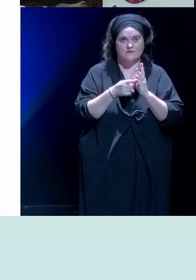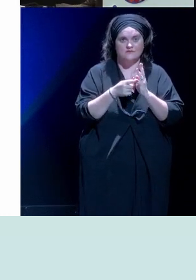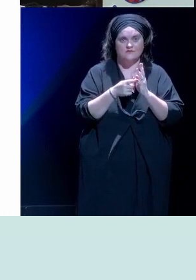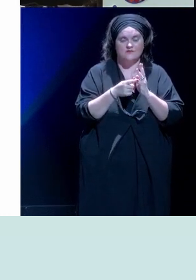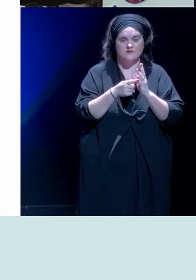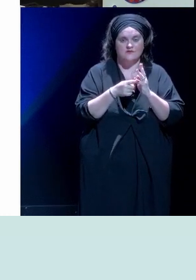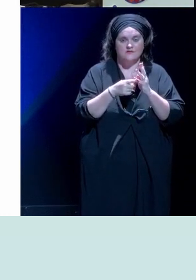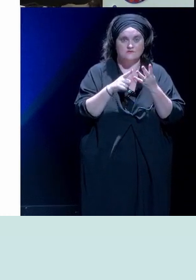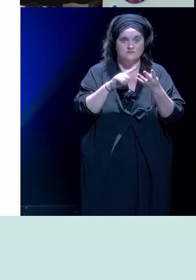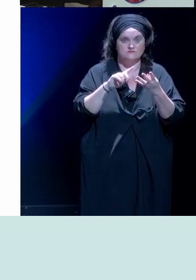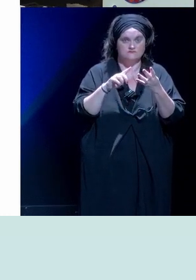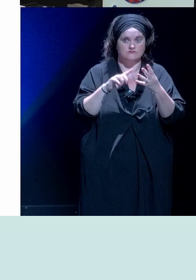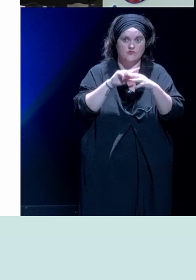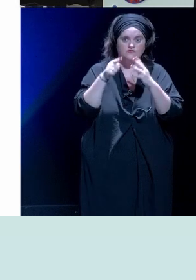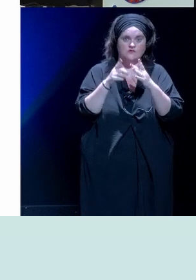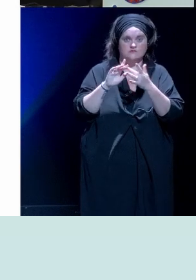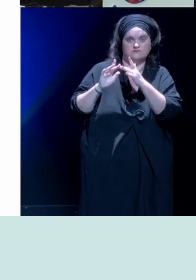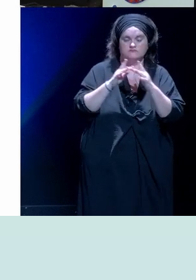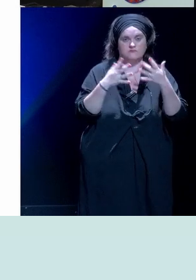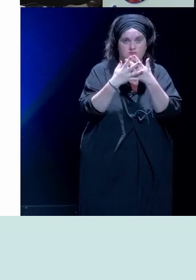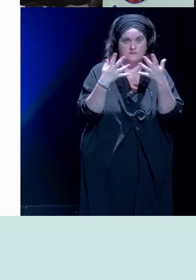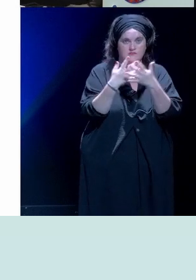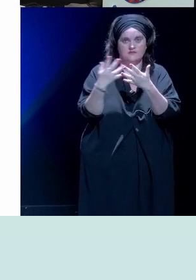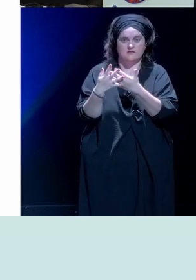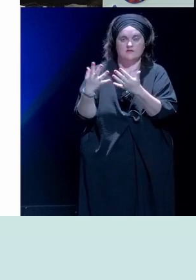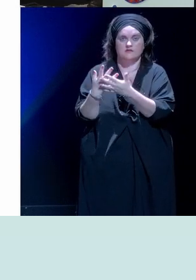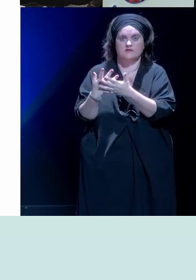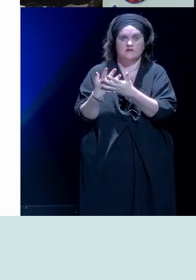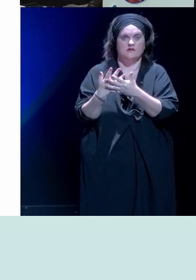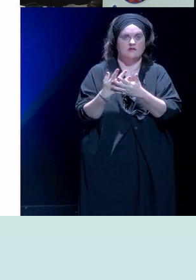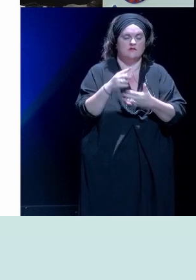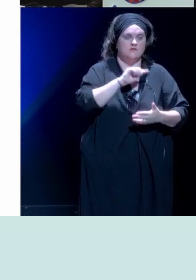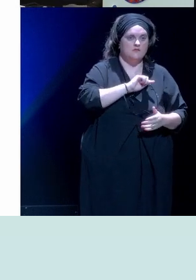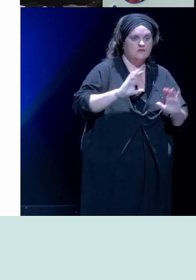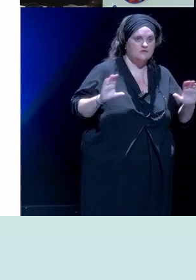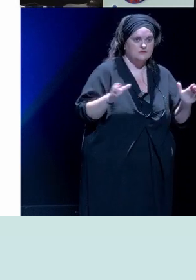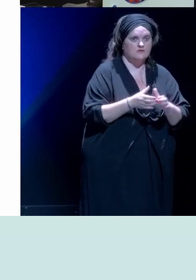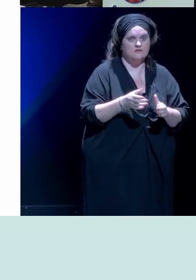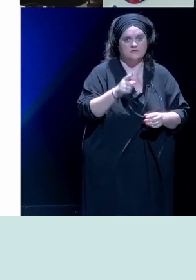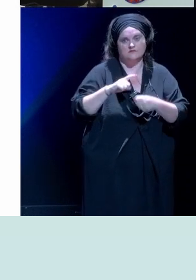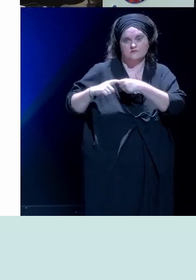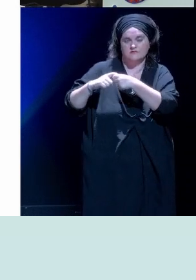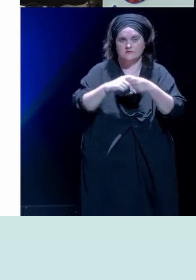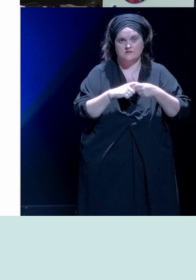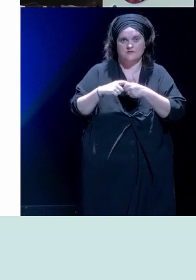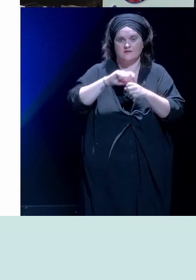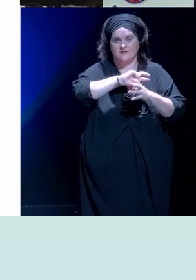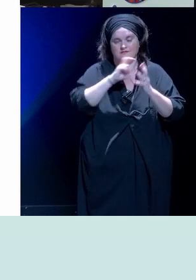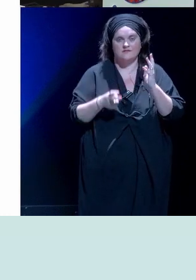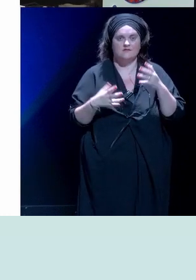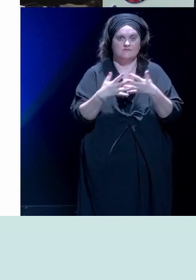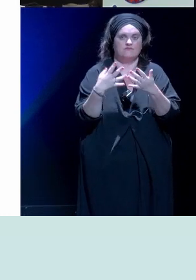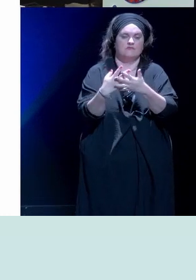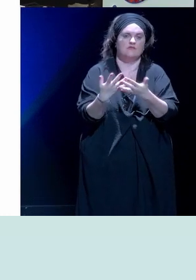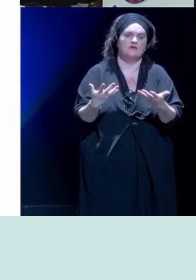cruzan entre sí. Y se cruzan las esferas de la moral colectiva, de la solidaridad, etc. Por lo tanto, la